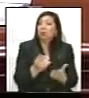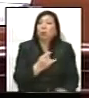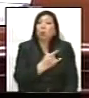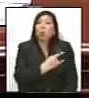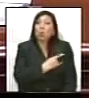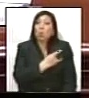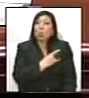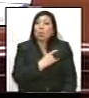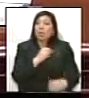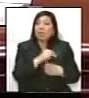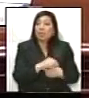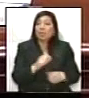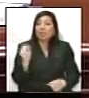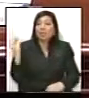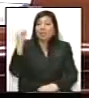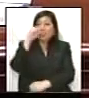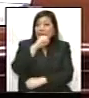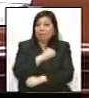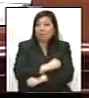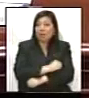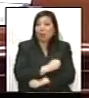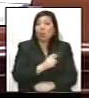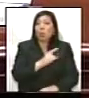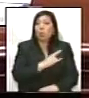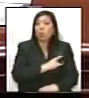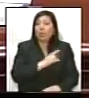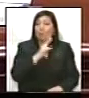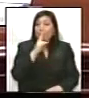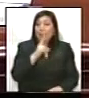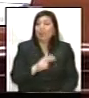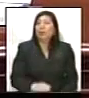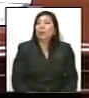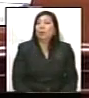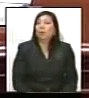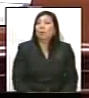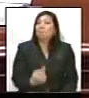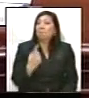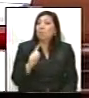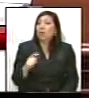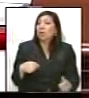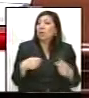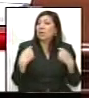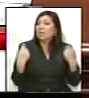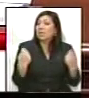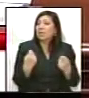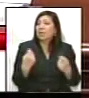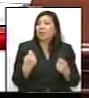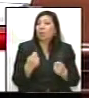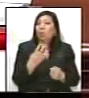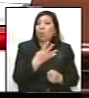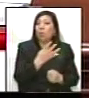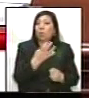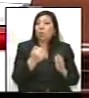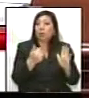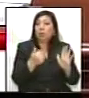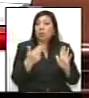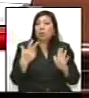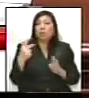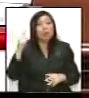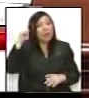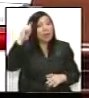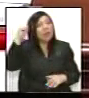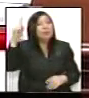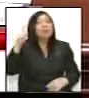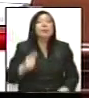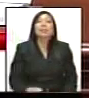universidad nacional mayor de san marcos universidad del perú decana de américa con motivo de la celebración de su 468 aniversario de